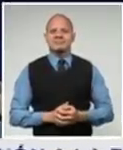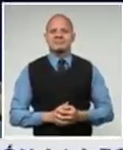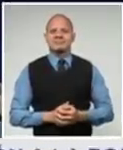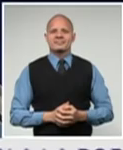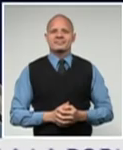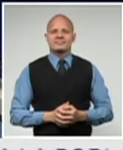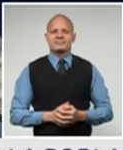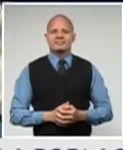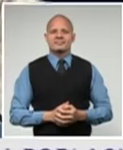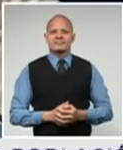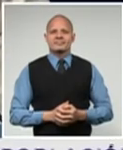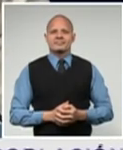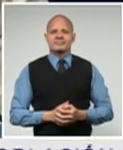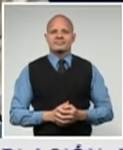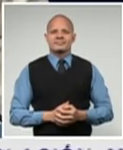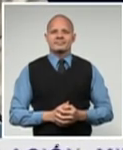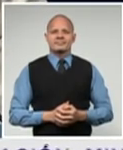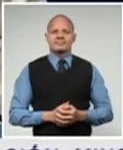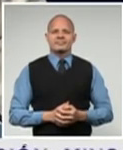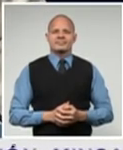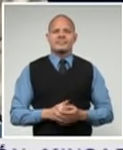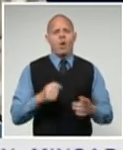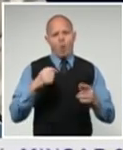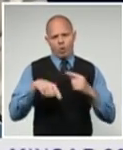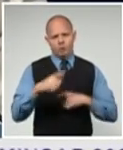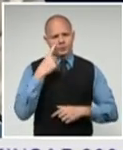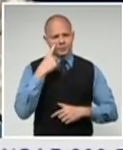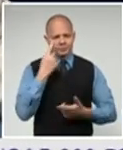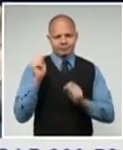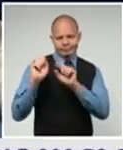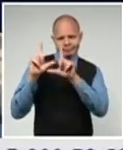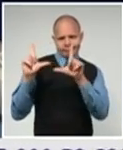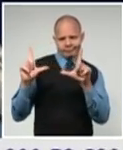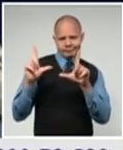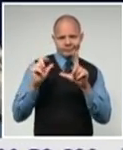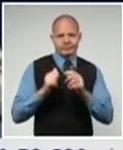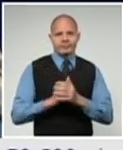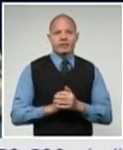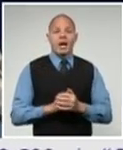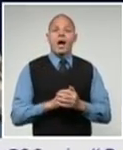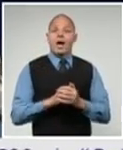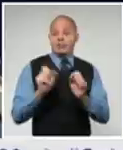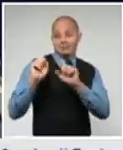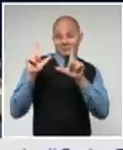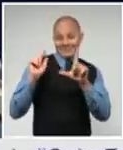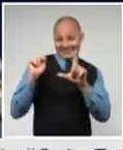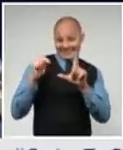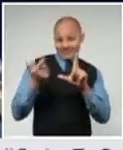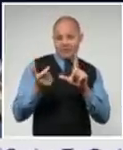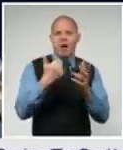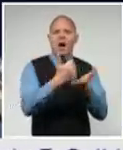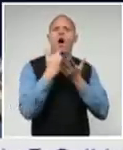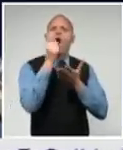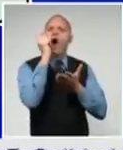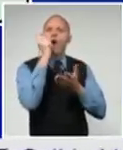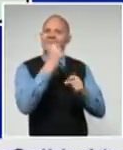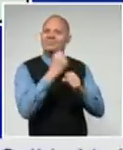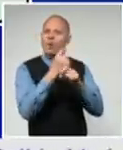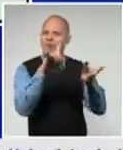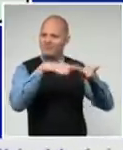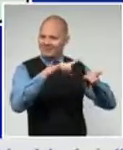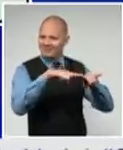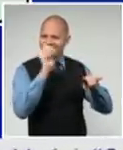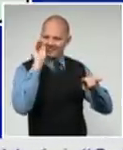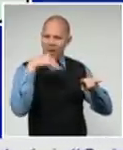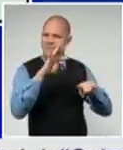también trajimos un gráfico que nos ayuda el profesor Fran Millán con la curva de los nuevos casos en Cuba para